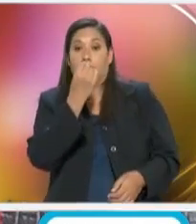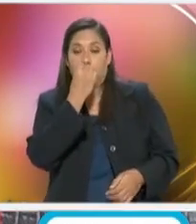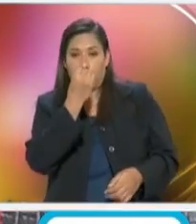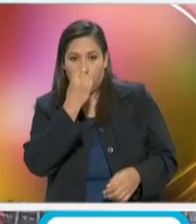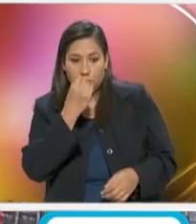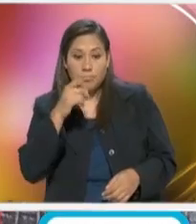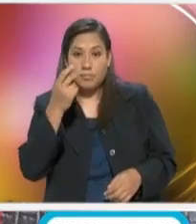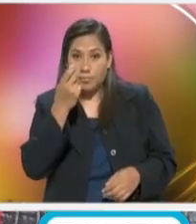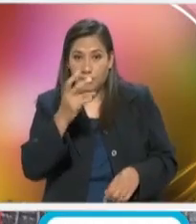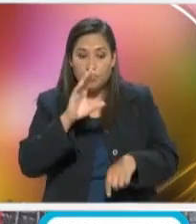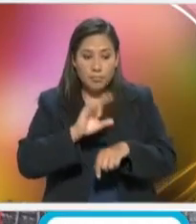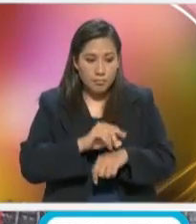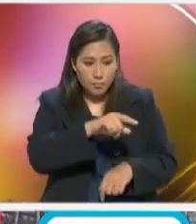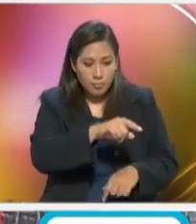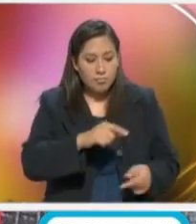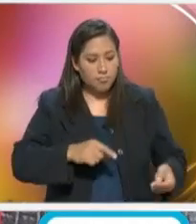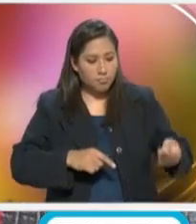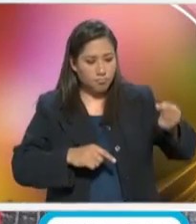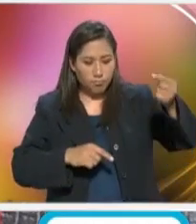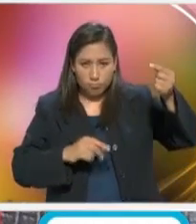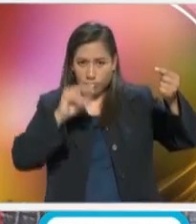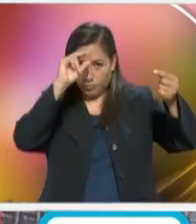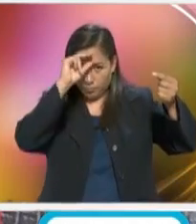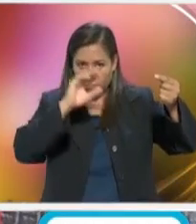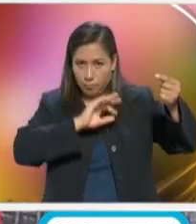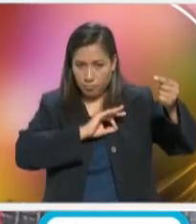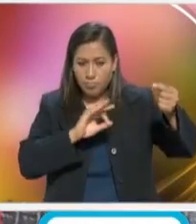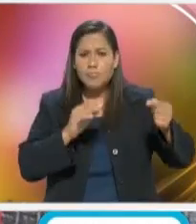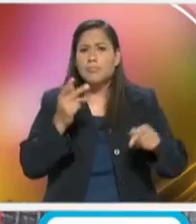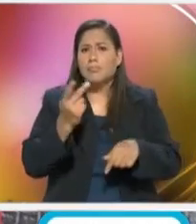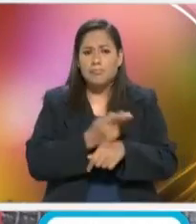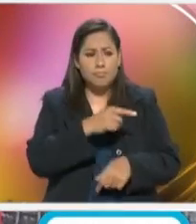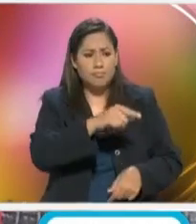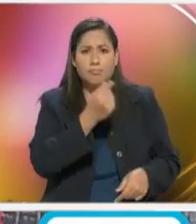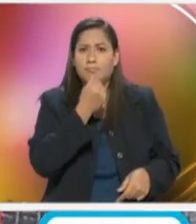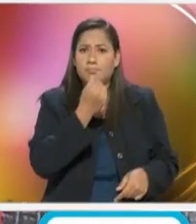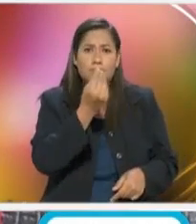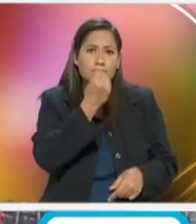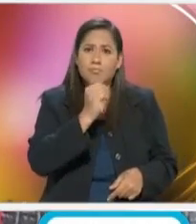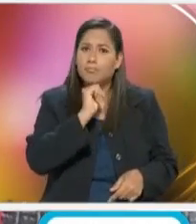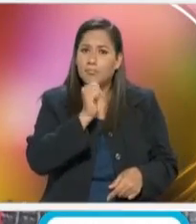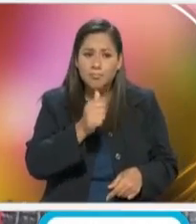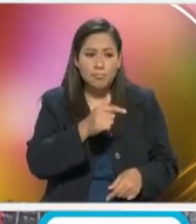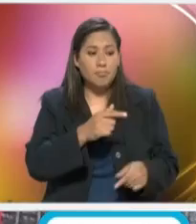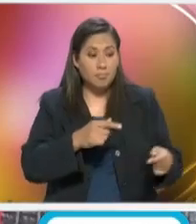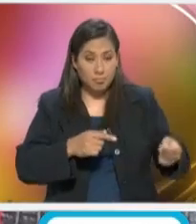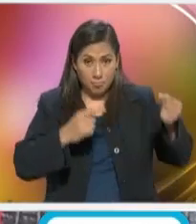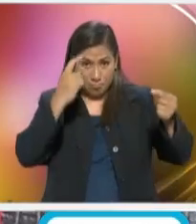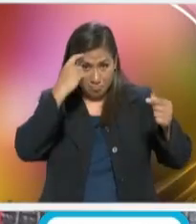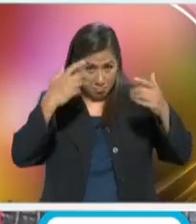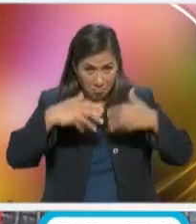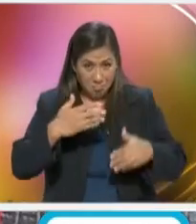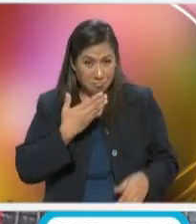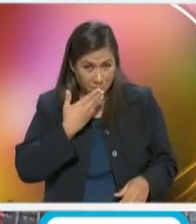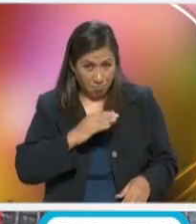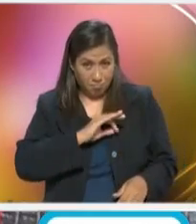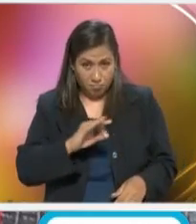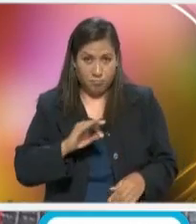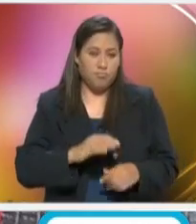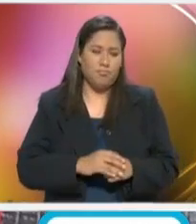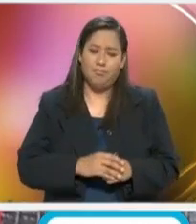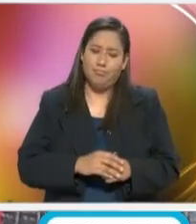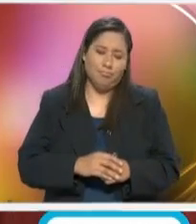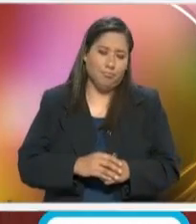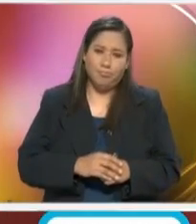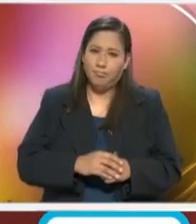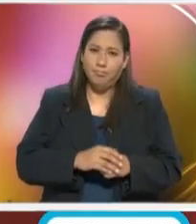alimentación hace que un ser humano se forme. ¿Qué pasa cuando un niño no se alimenta bien? ¿Puede desarrollar sus capacidades a futuro?